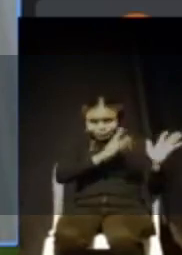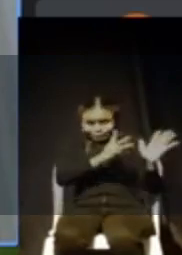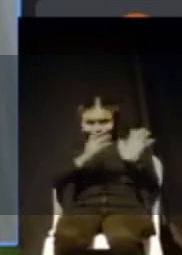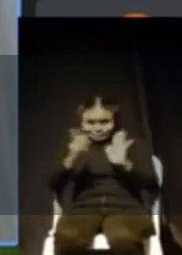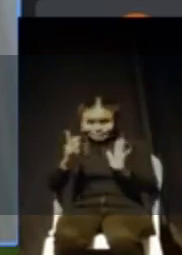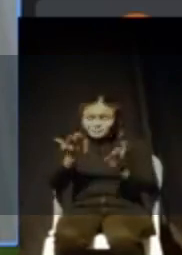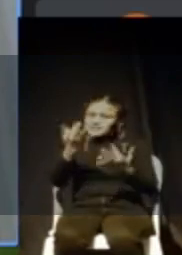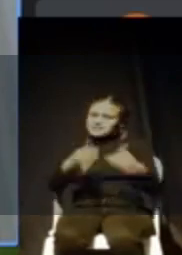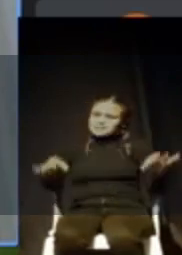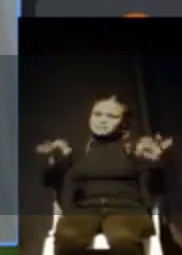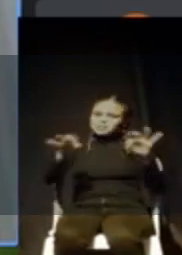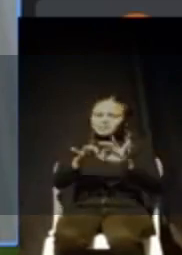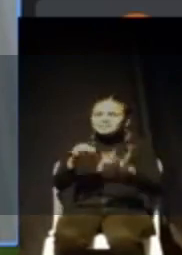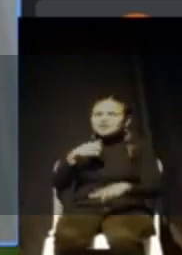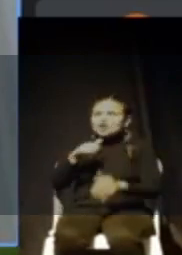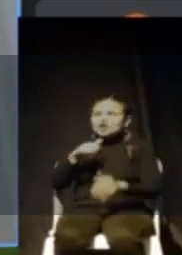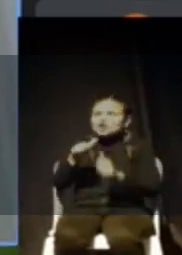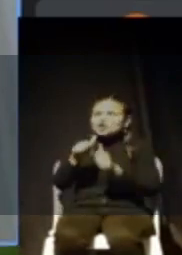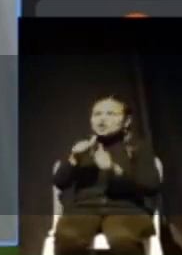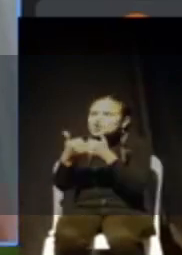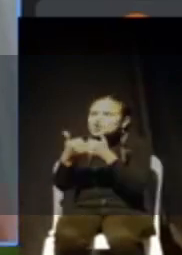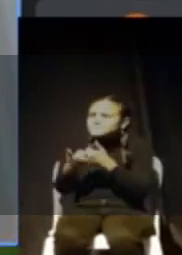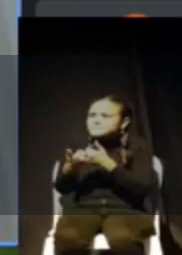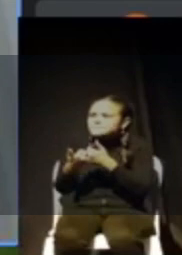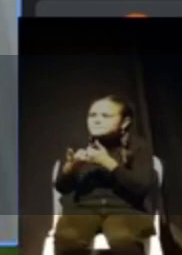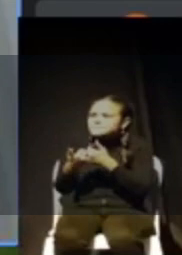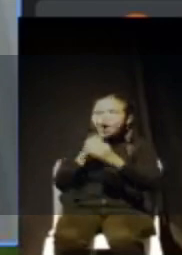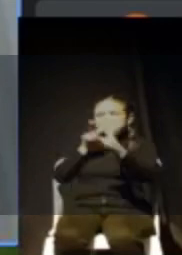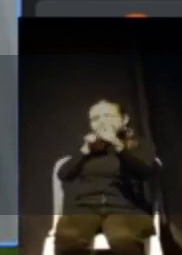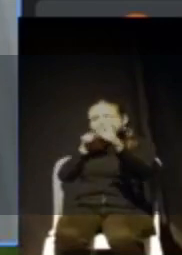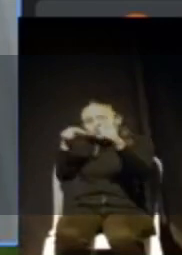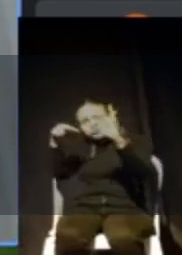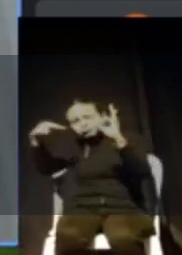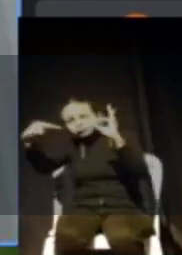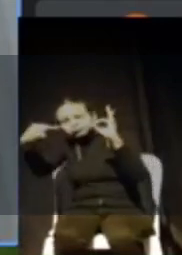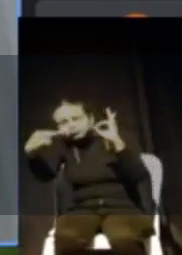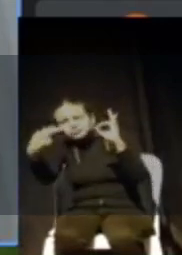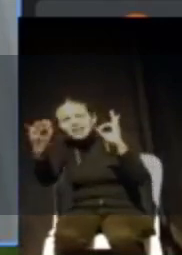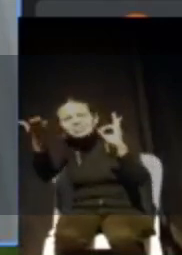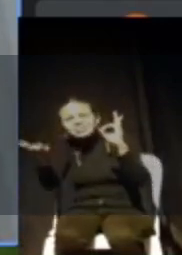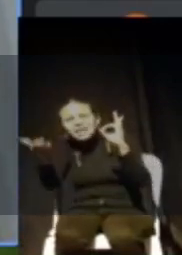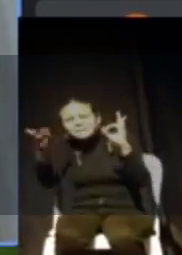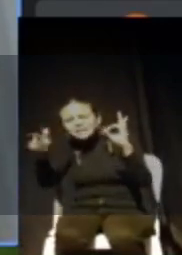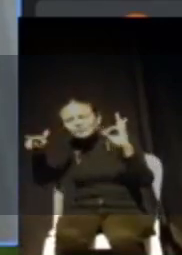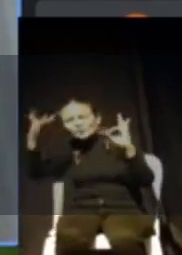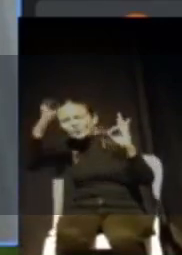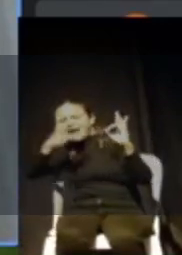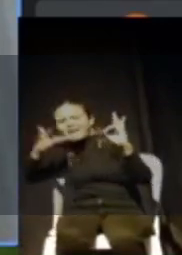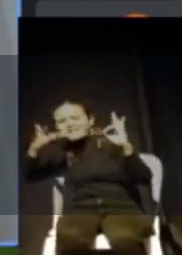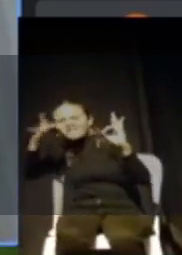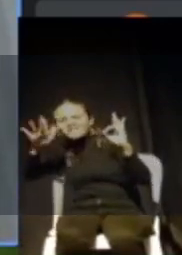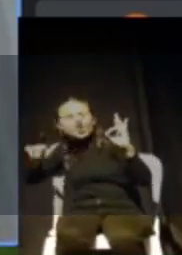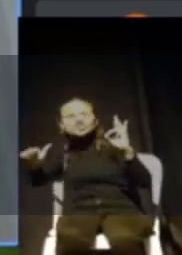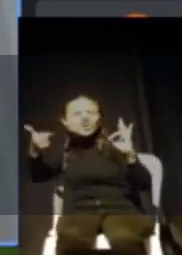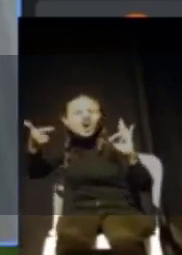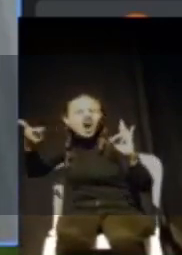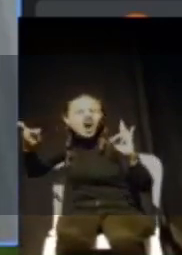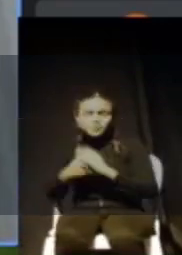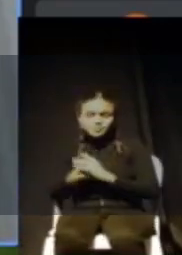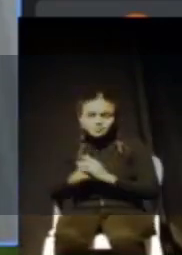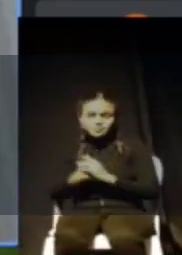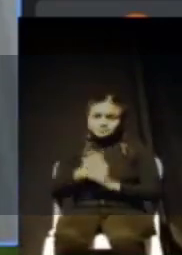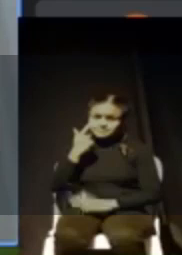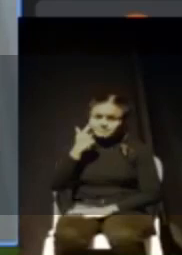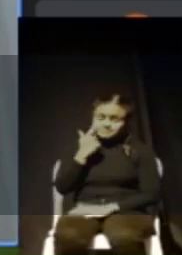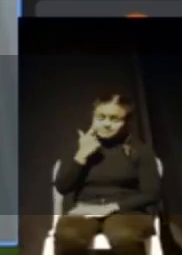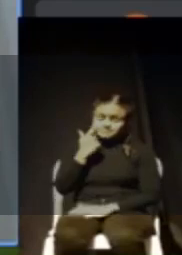perspectivas que se han construido desde la afrocolombianidad. El concepto de educación ha